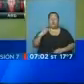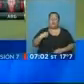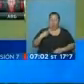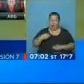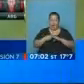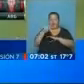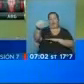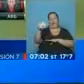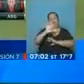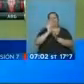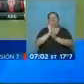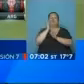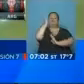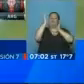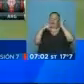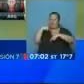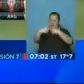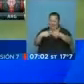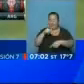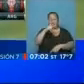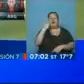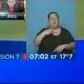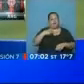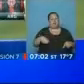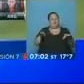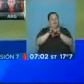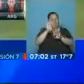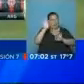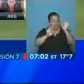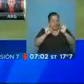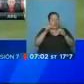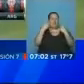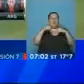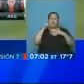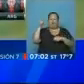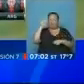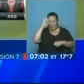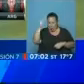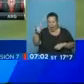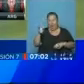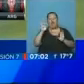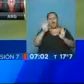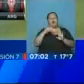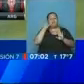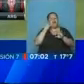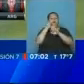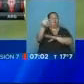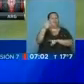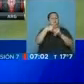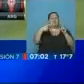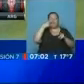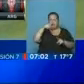Huracán pasó y sueña. El Globo empató sin goles con Defensor Sporting en Uruguay y se metió en